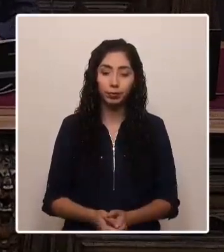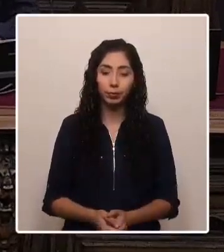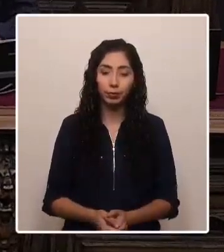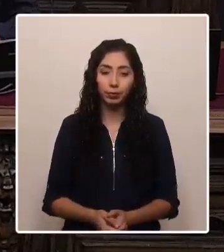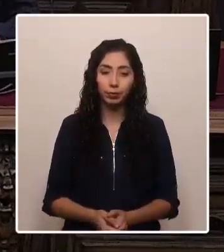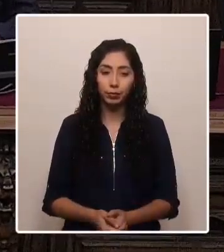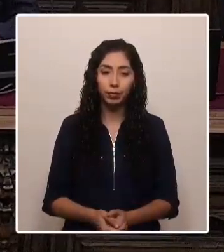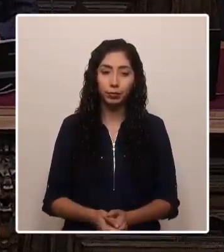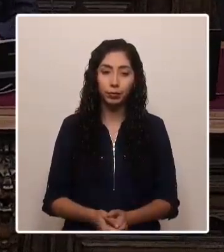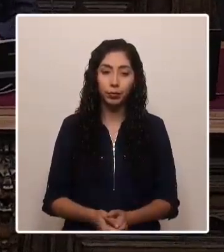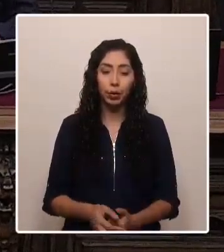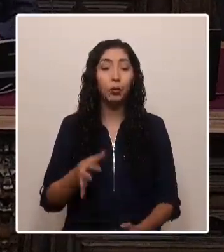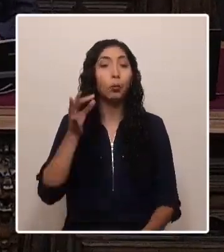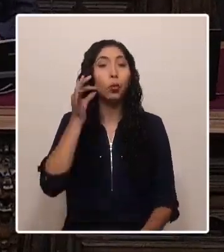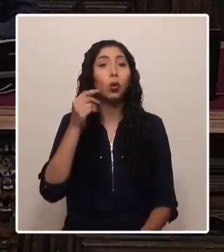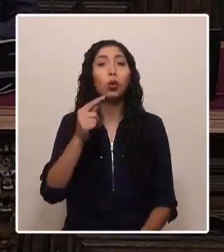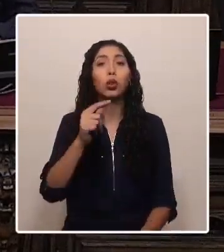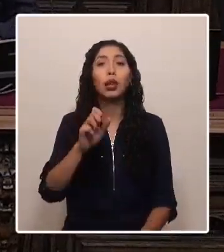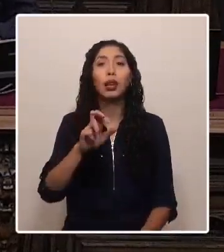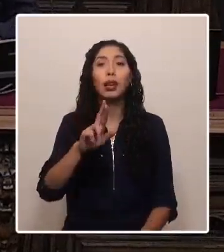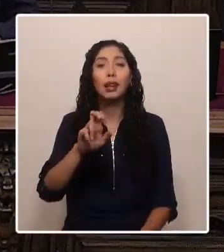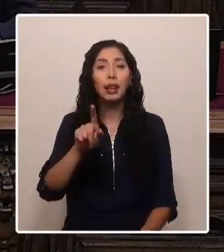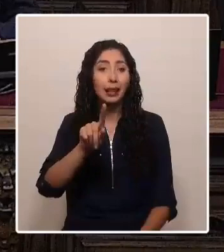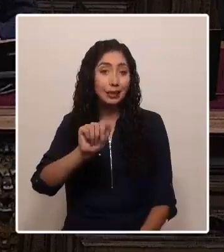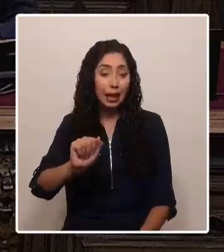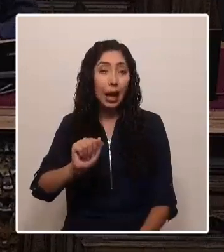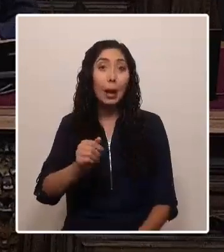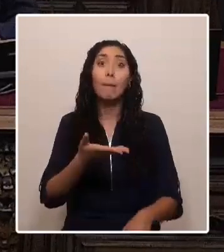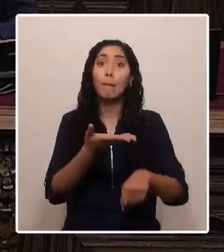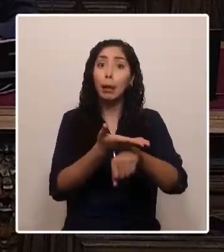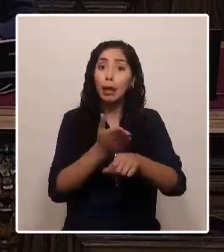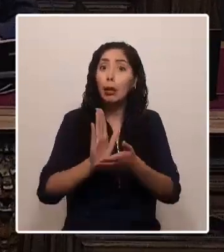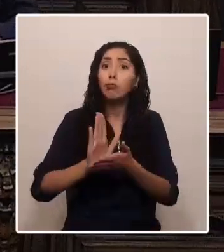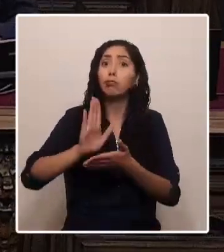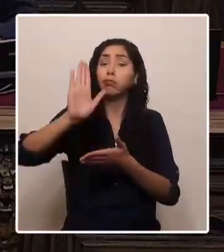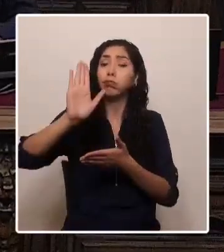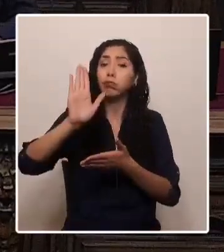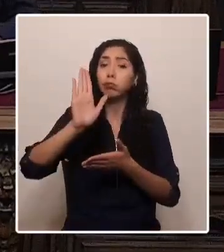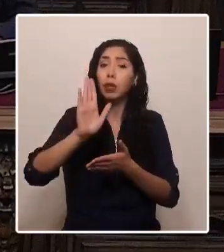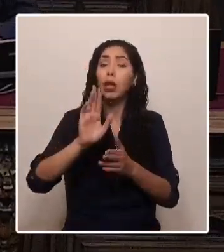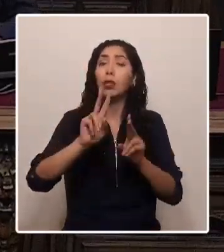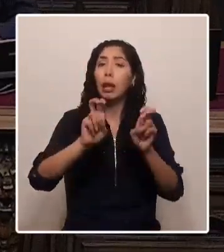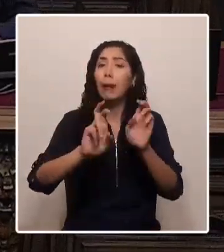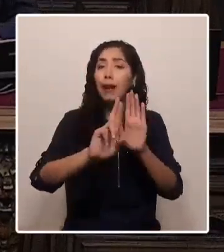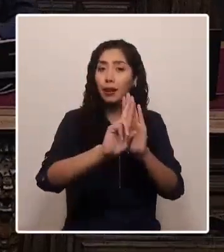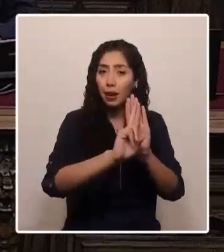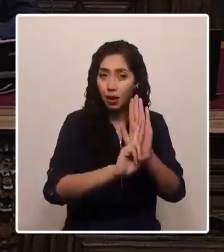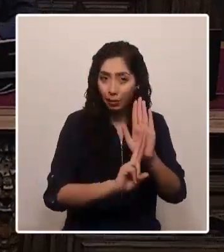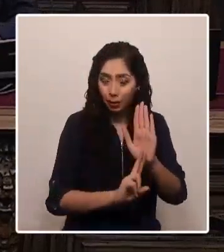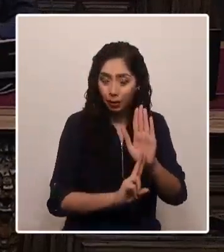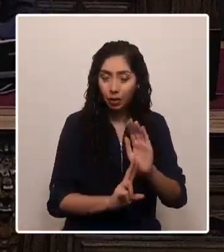La convencional Teresa Marinovich ha pedido la palabra por un punto reglamentario.